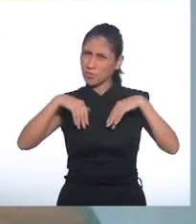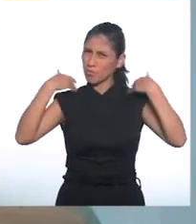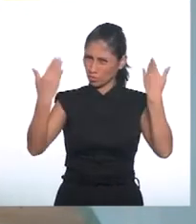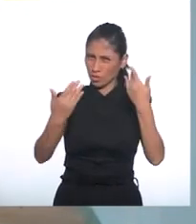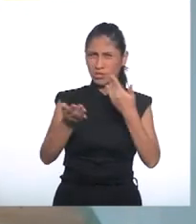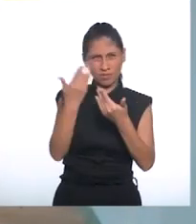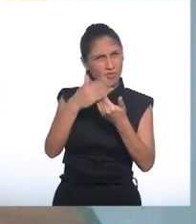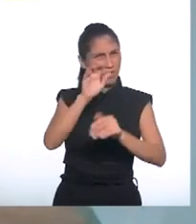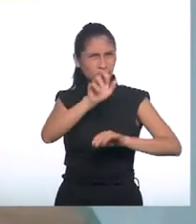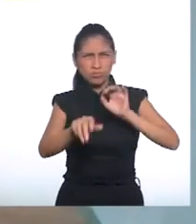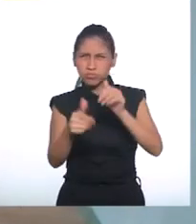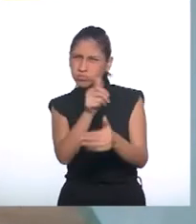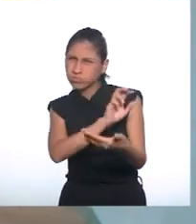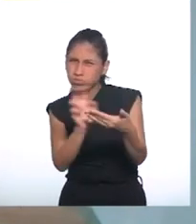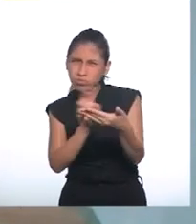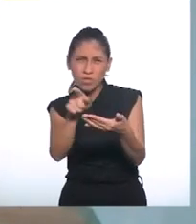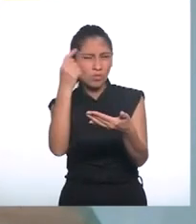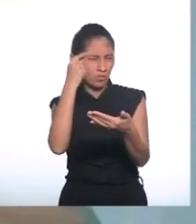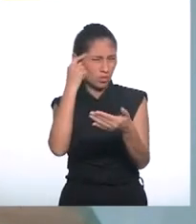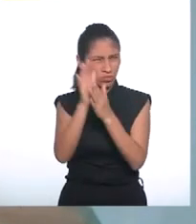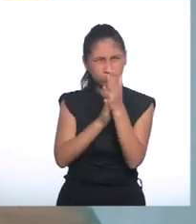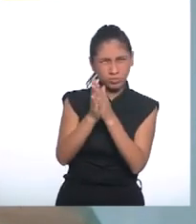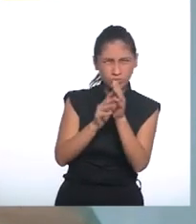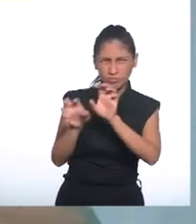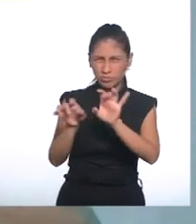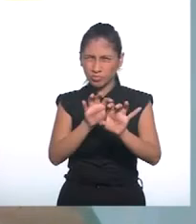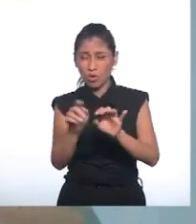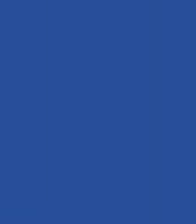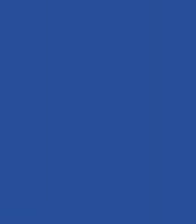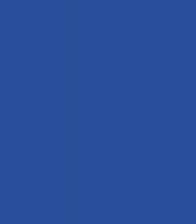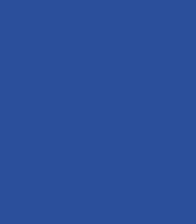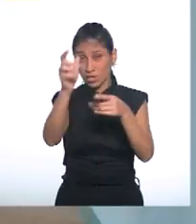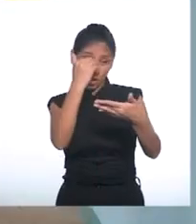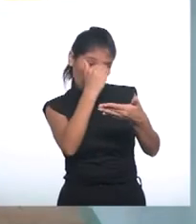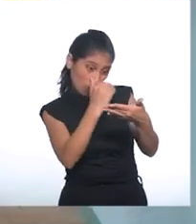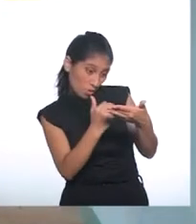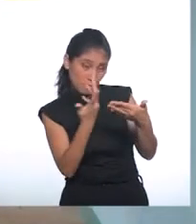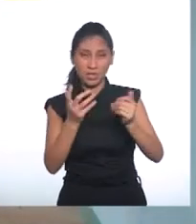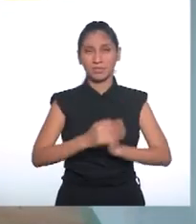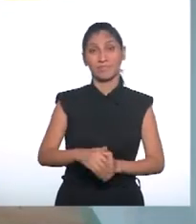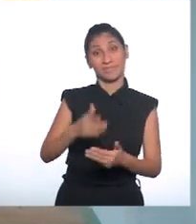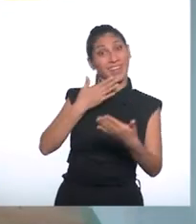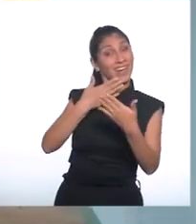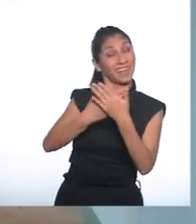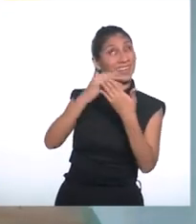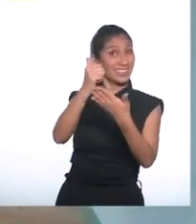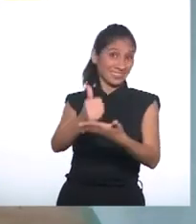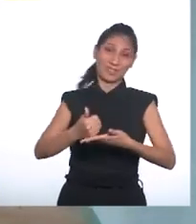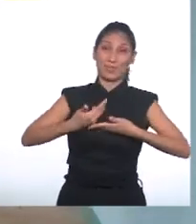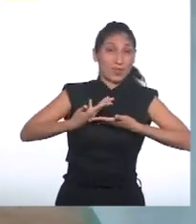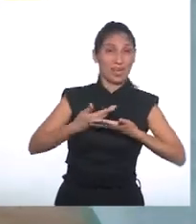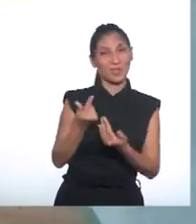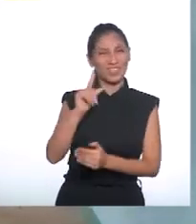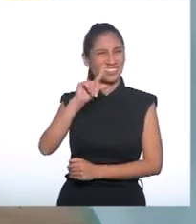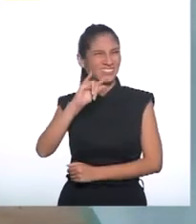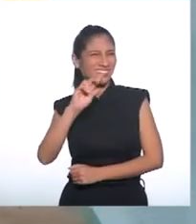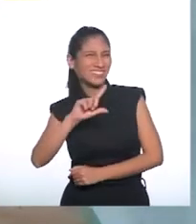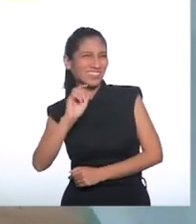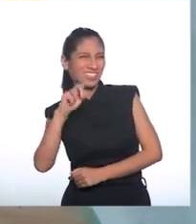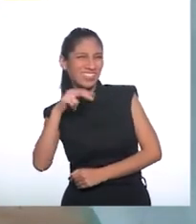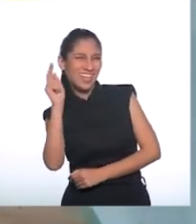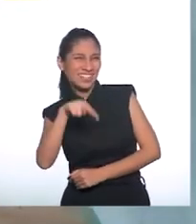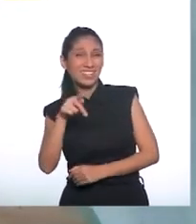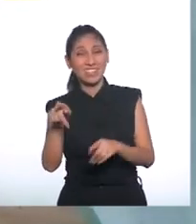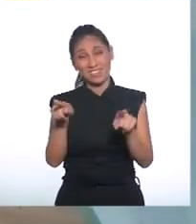este tipo de operaciones en tu mente, o al menos en un papel. Gracias por la ayuda, Googleana. Y gracias